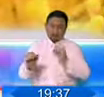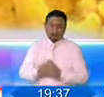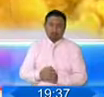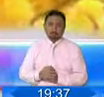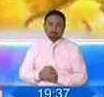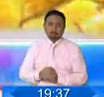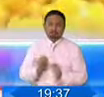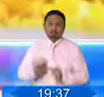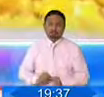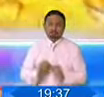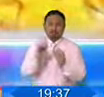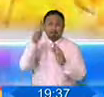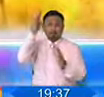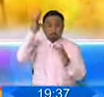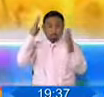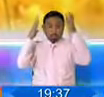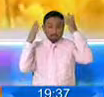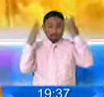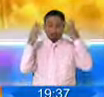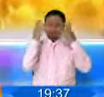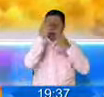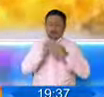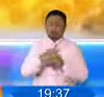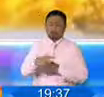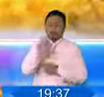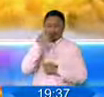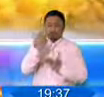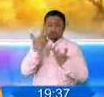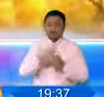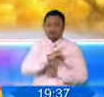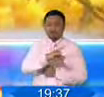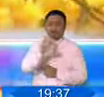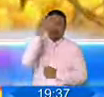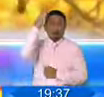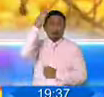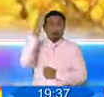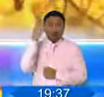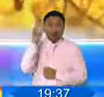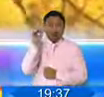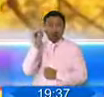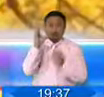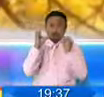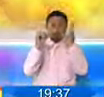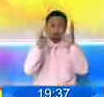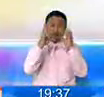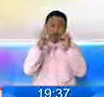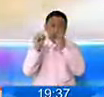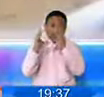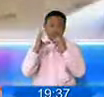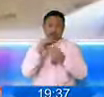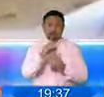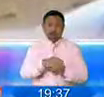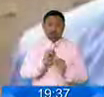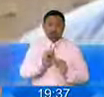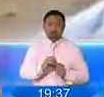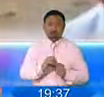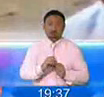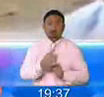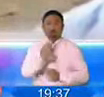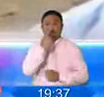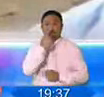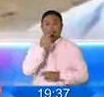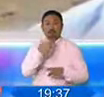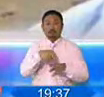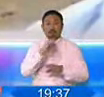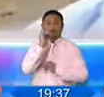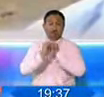bosque espectacular, que como vemos ya está pintándose de amarillo y que sin lugar a dudas ha concitado el interés a nivel